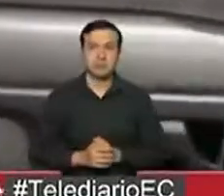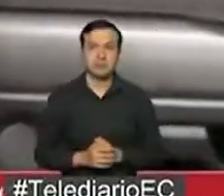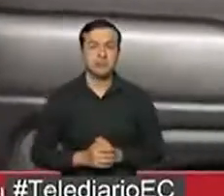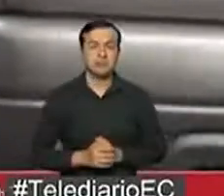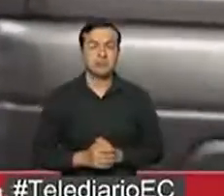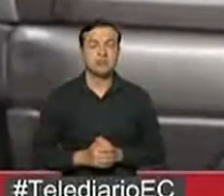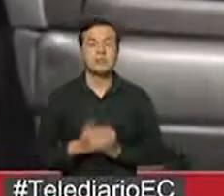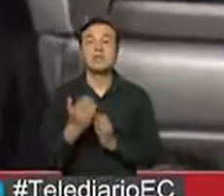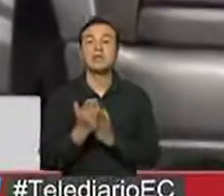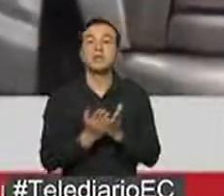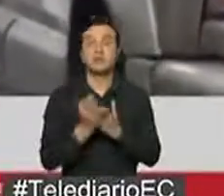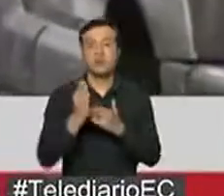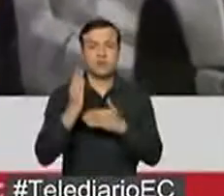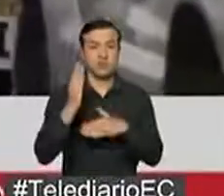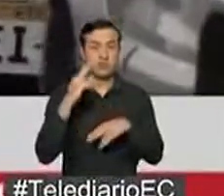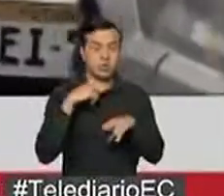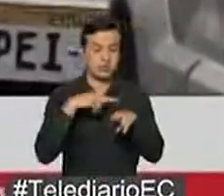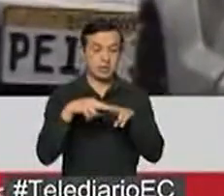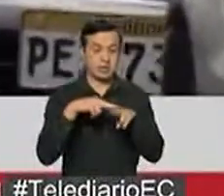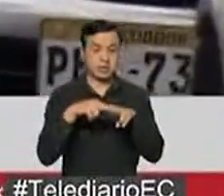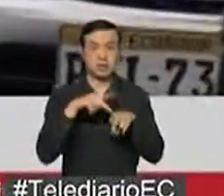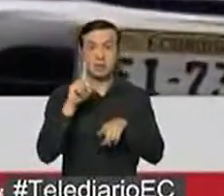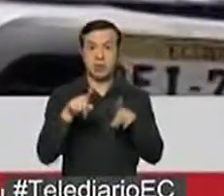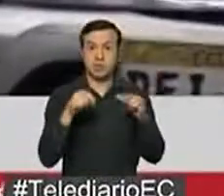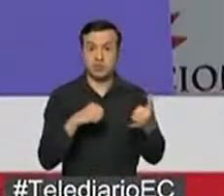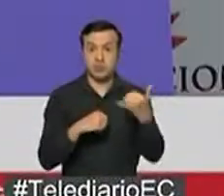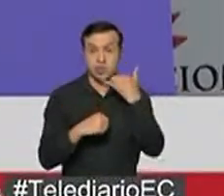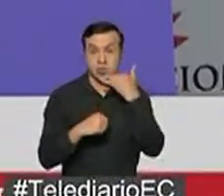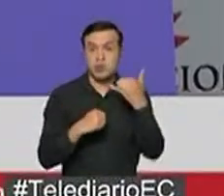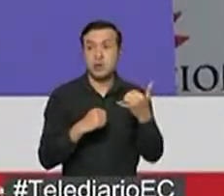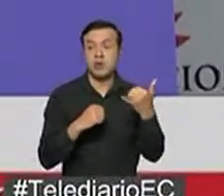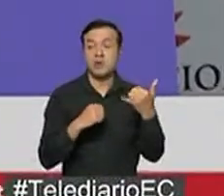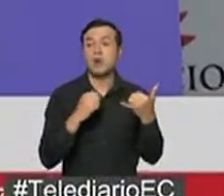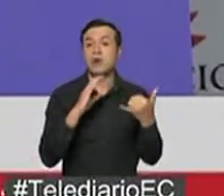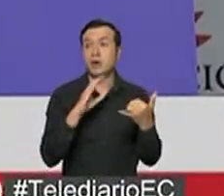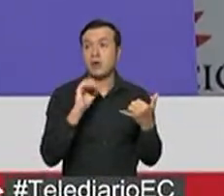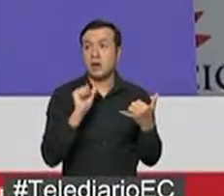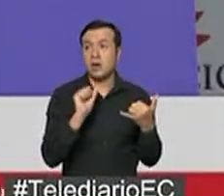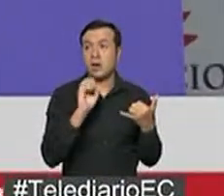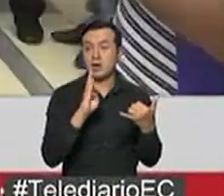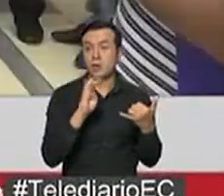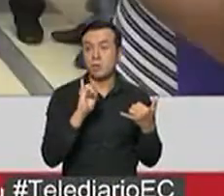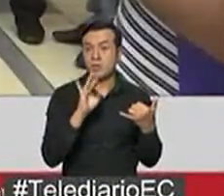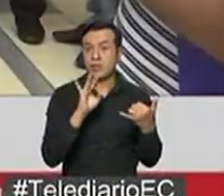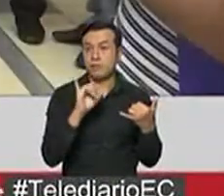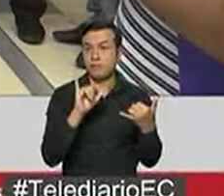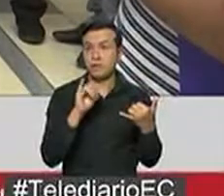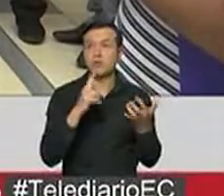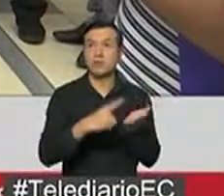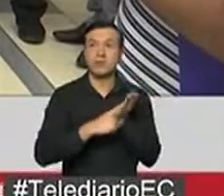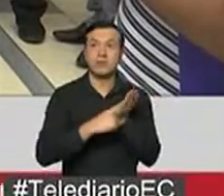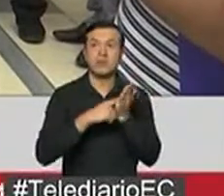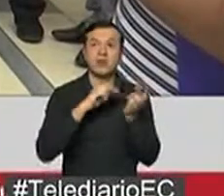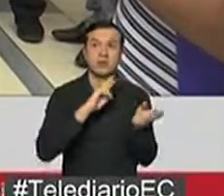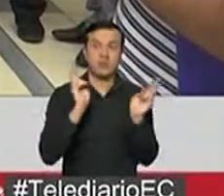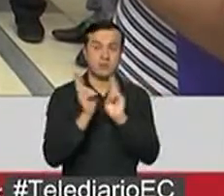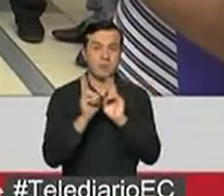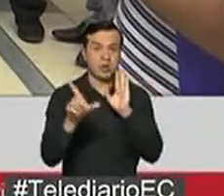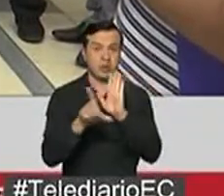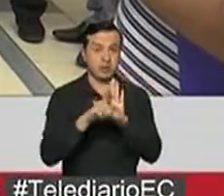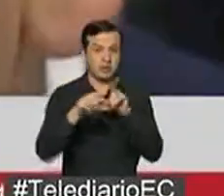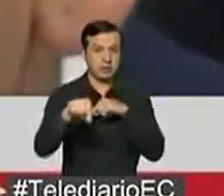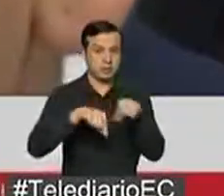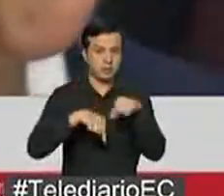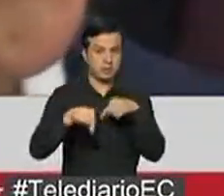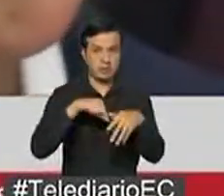el servicio de taxi que se ofrece a través de plataformas digitales es parte de la discusión del último componente de las reformas a la ley de tránsito